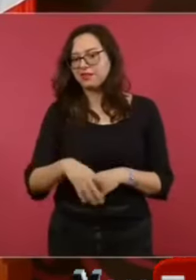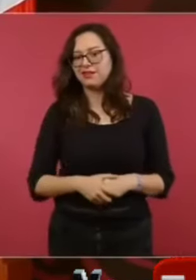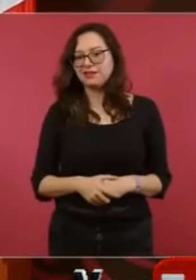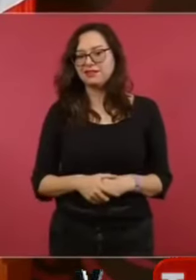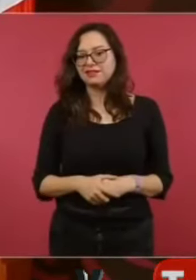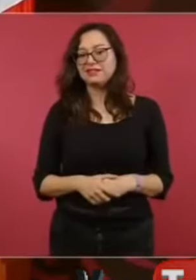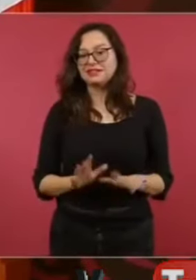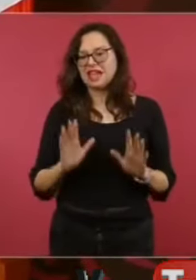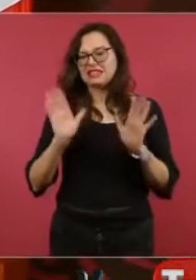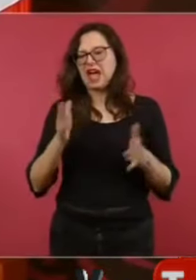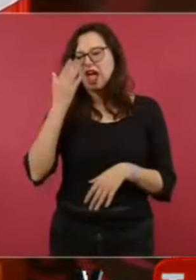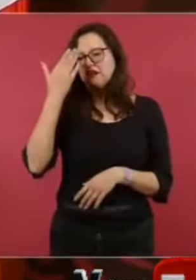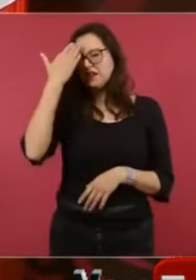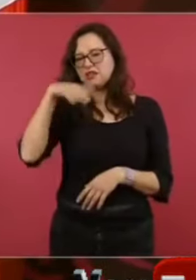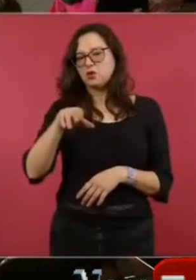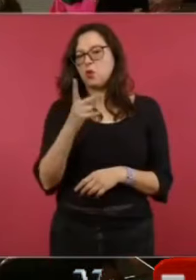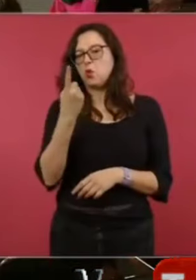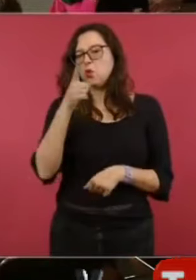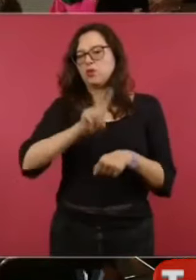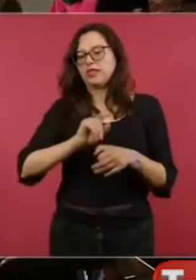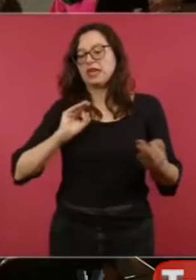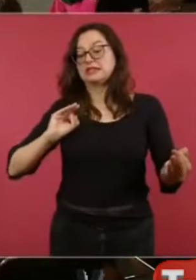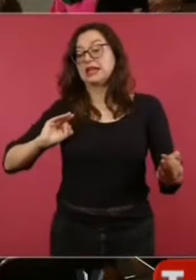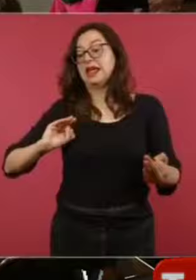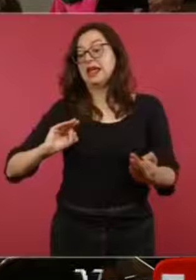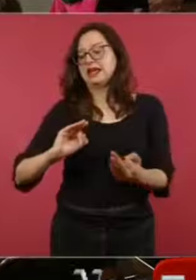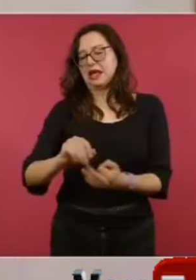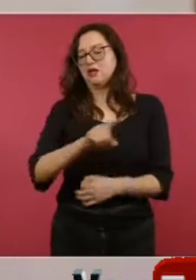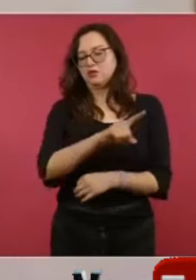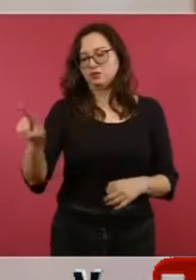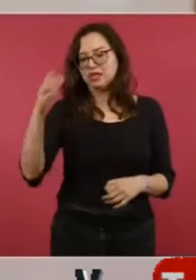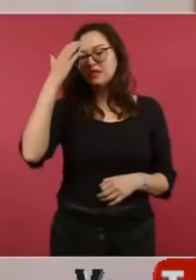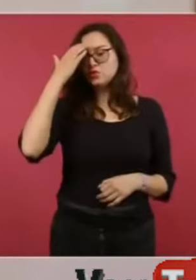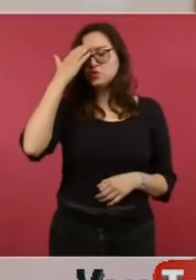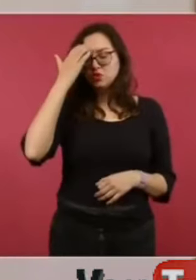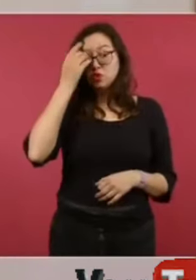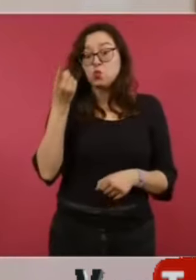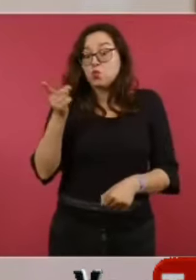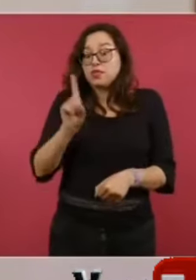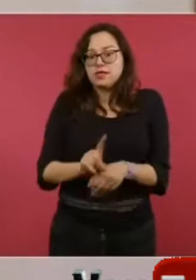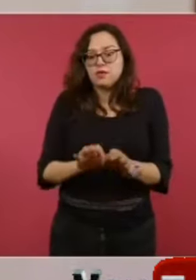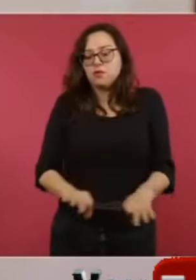por el asuntito ese que ustedes ya saben o imaginan.